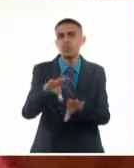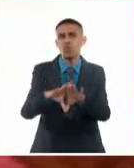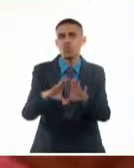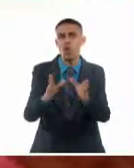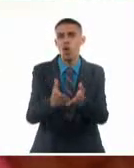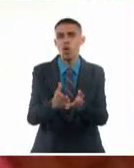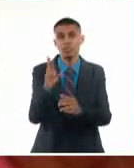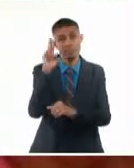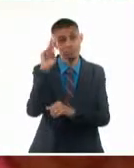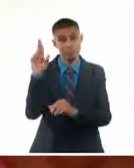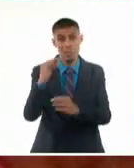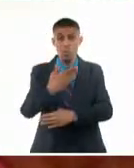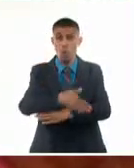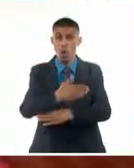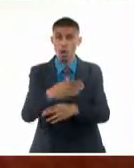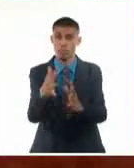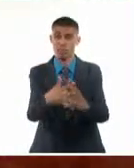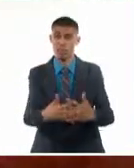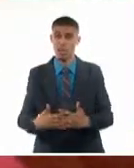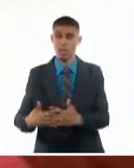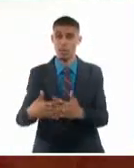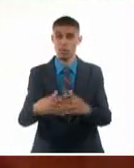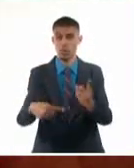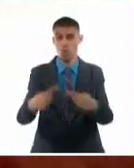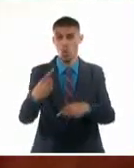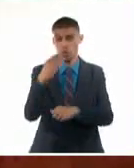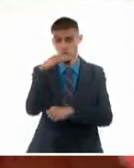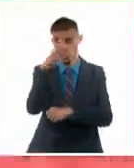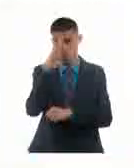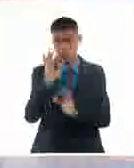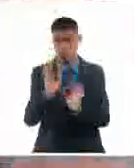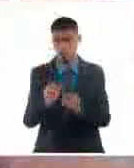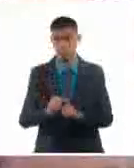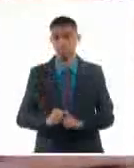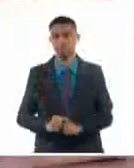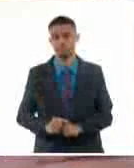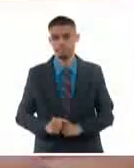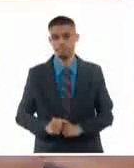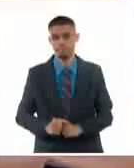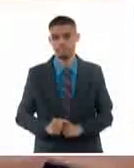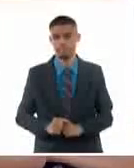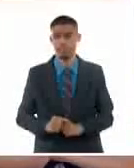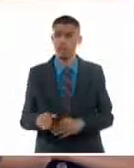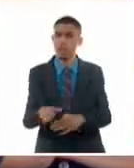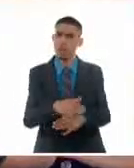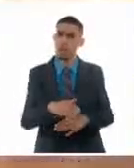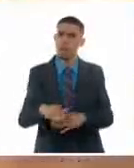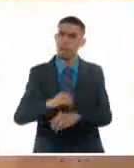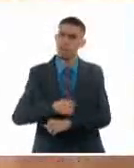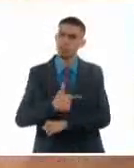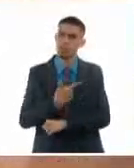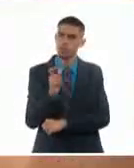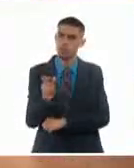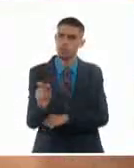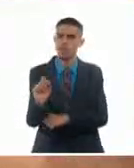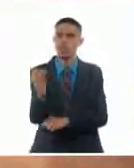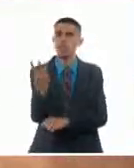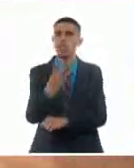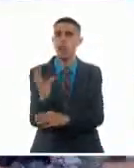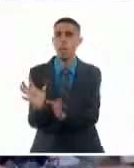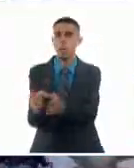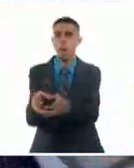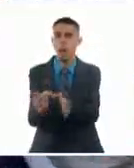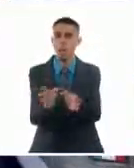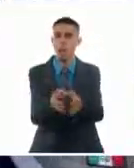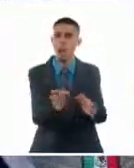el bloqueo de Estados Unidos hacia nuestro país. Los artistas agrupados en tres equipos defendieron ante